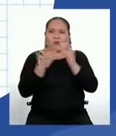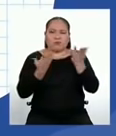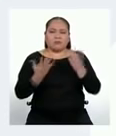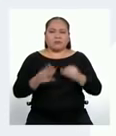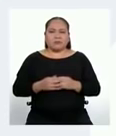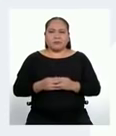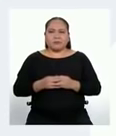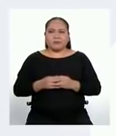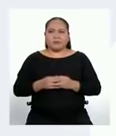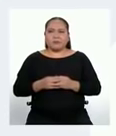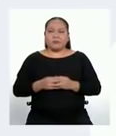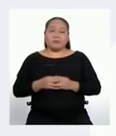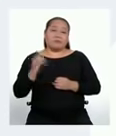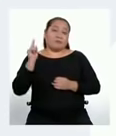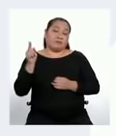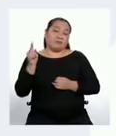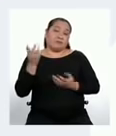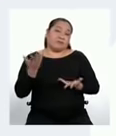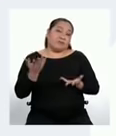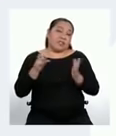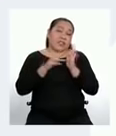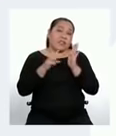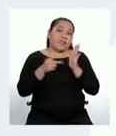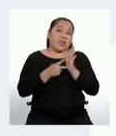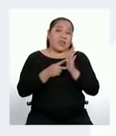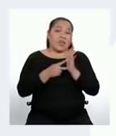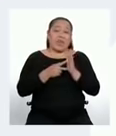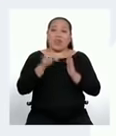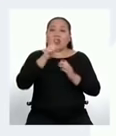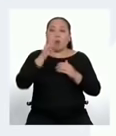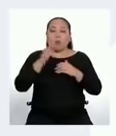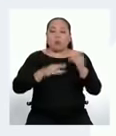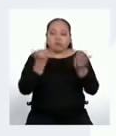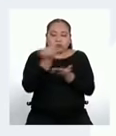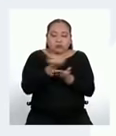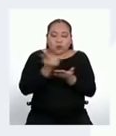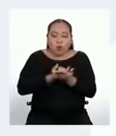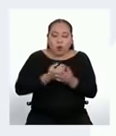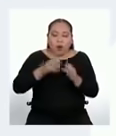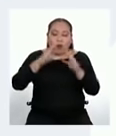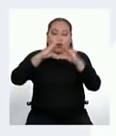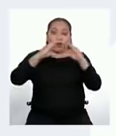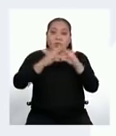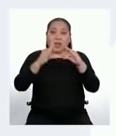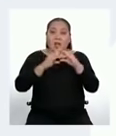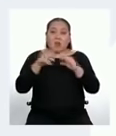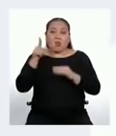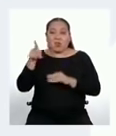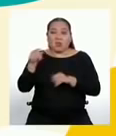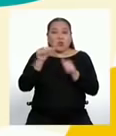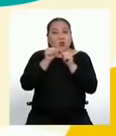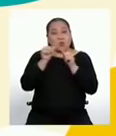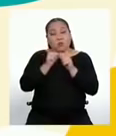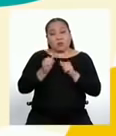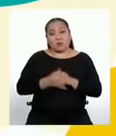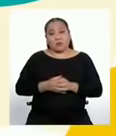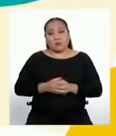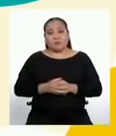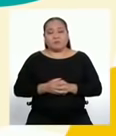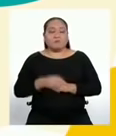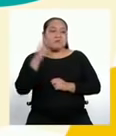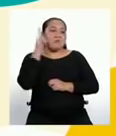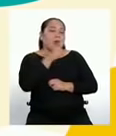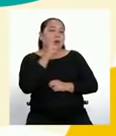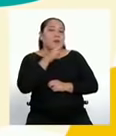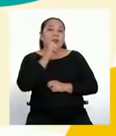de sus extremos. Por lo tanto, no se puede construir un triángulo con las longitudes de esos tres segmentos. Ahora veamos